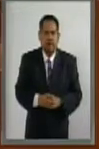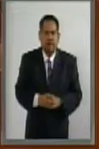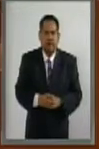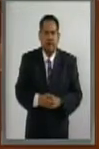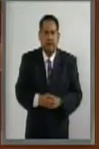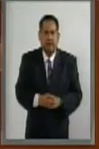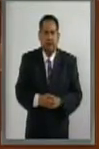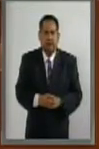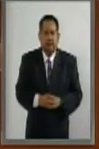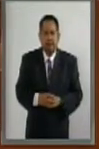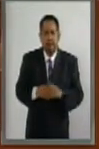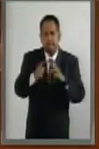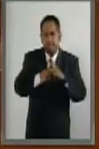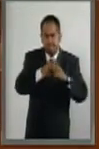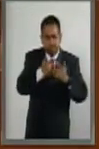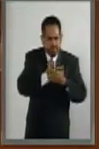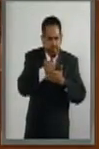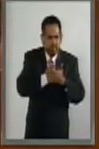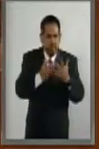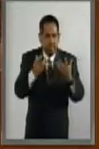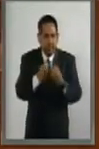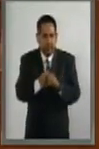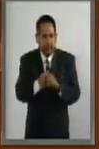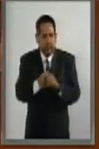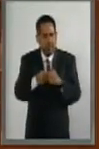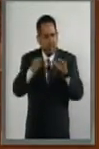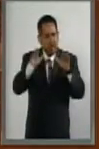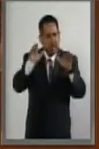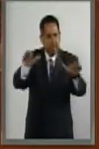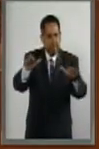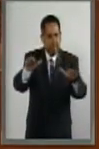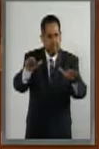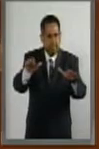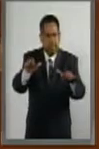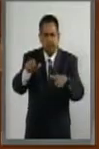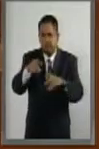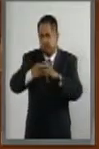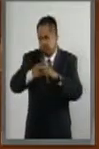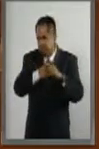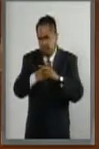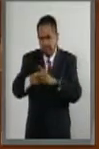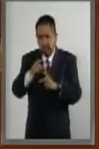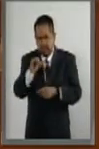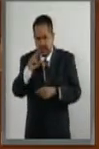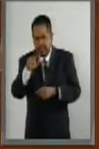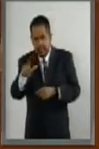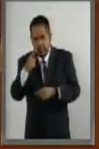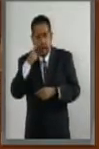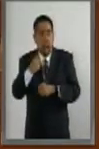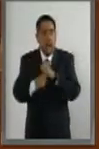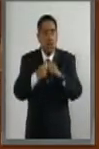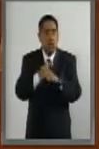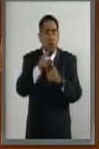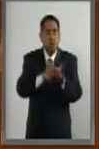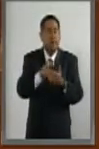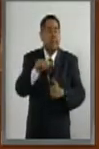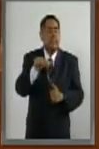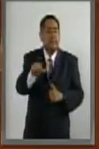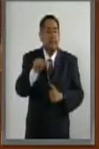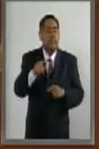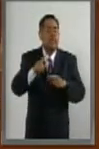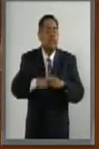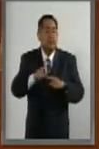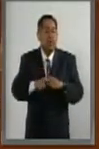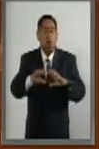De acuerdo con las estadísticas de la Dirección General de Aeronáutica Civil, para 2016, de